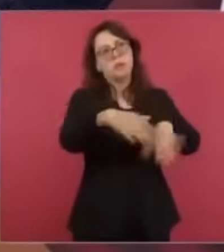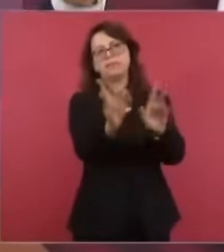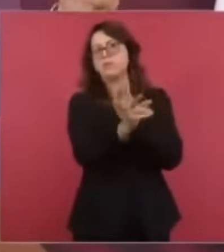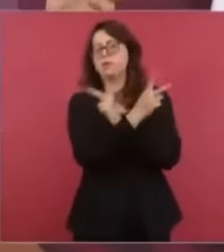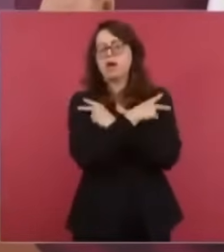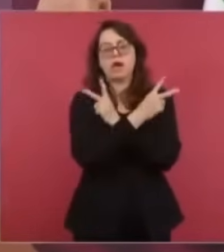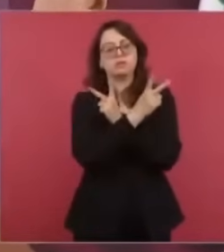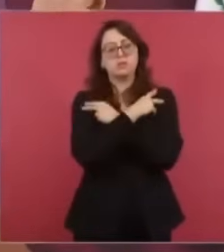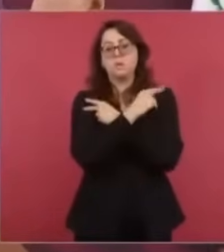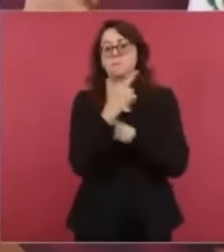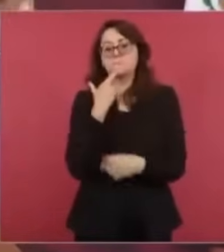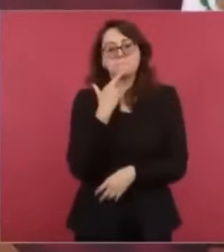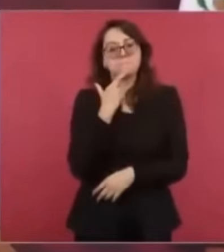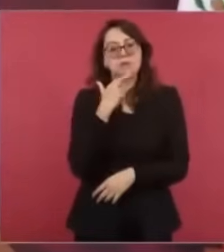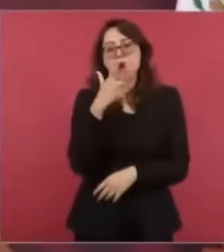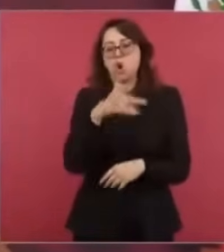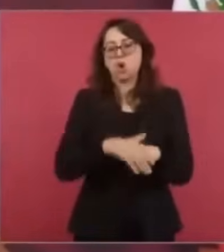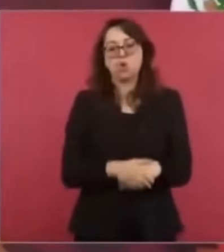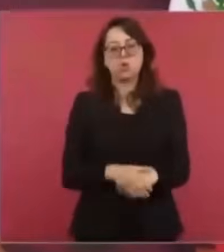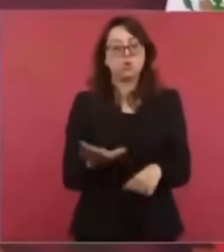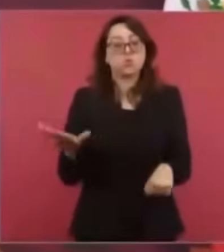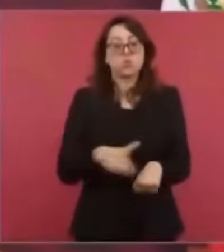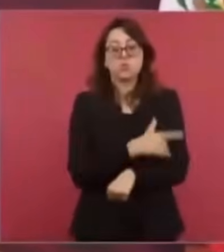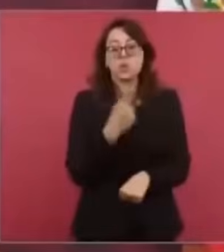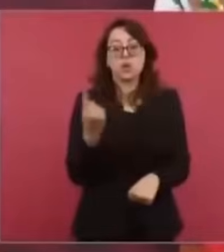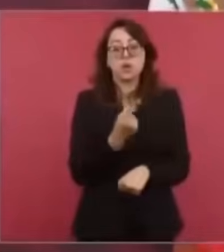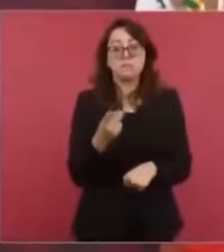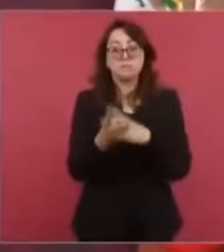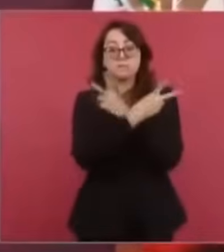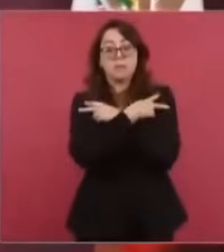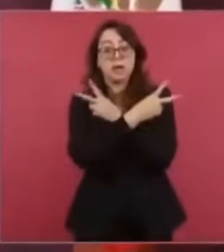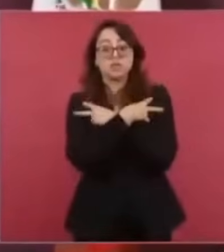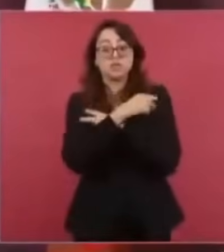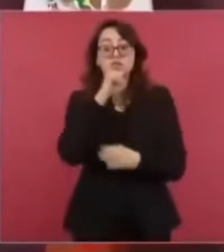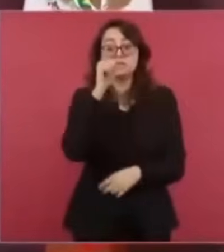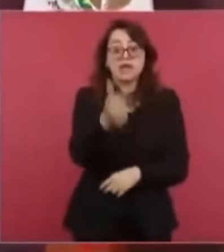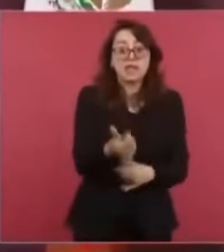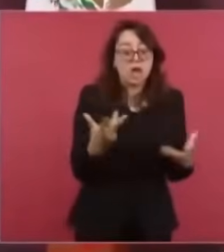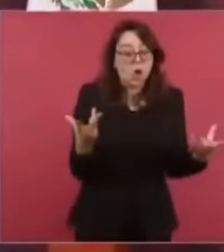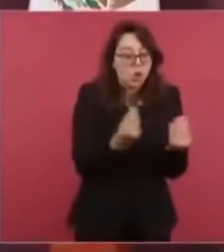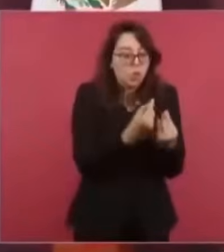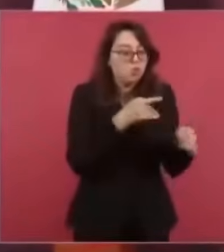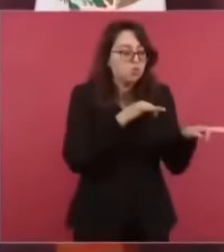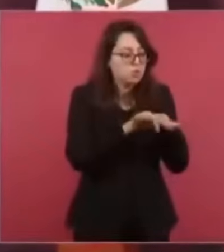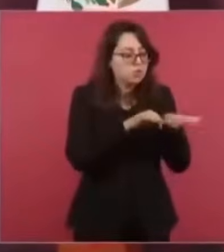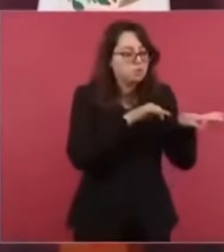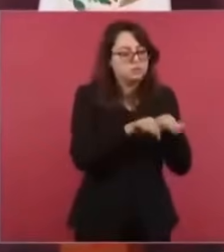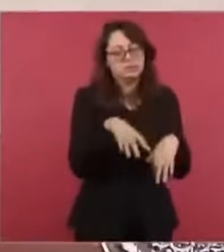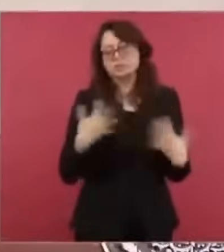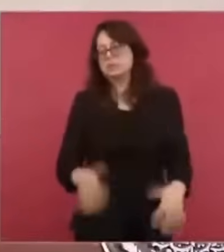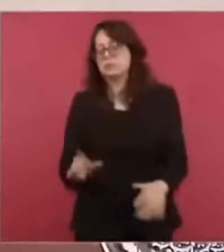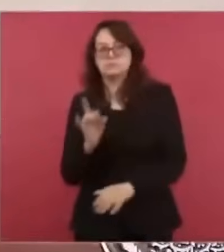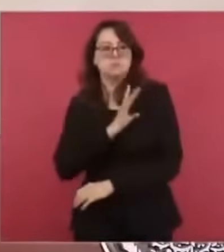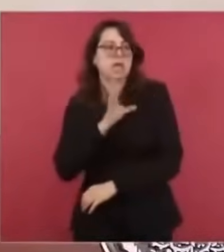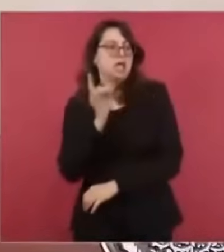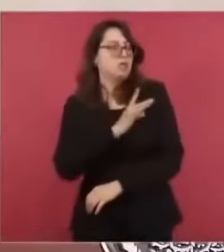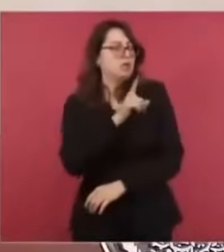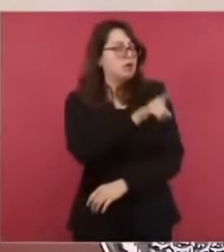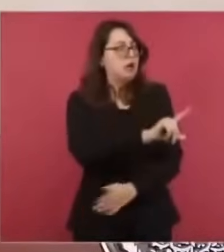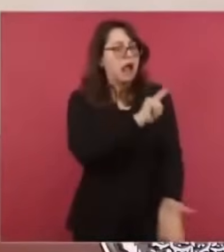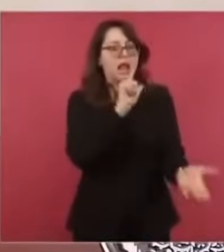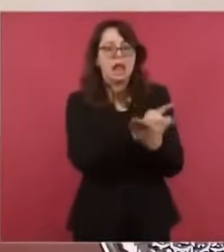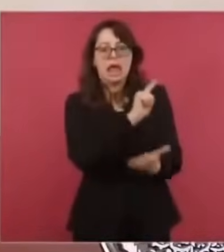legisladores. Porque mientras estaban reunidos en ordinario, ¡ay, nanita!